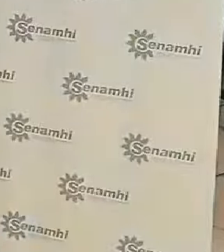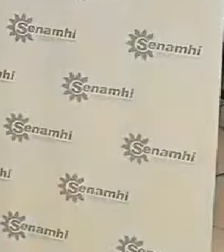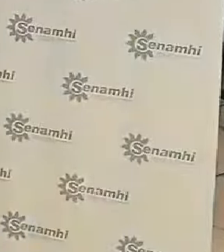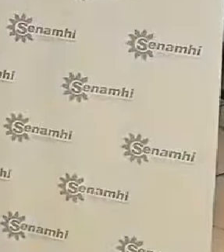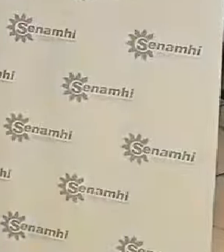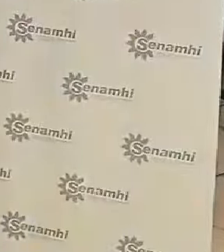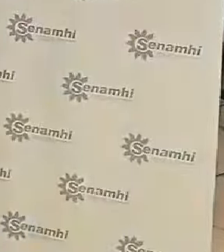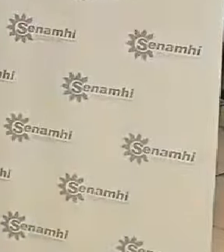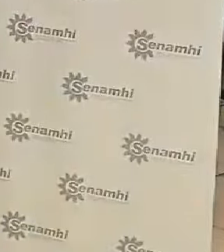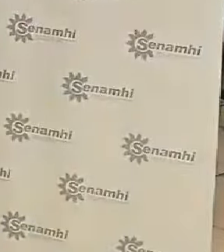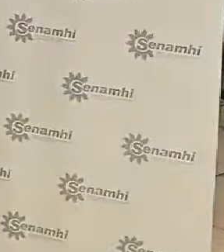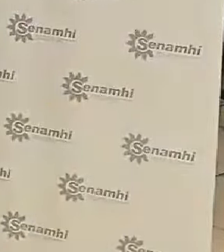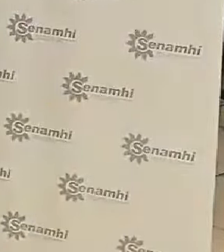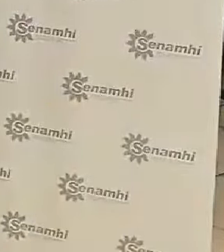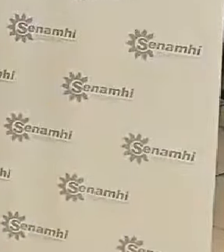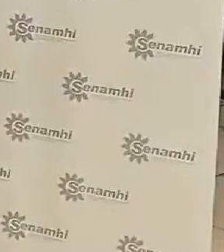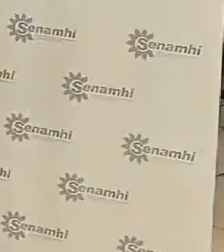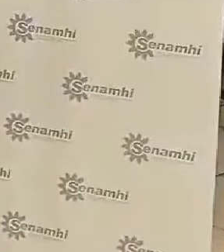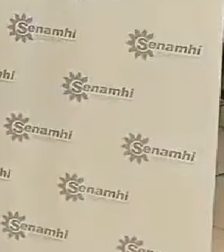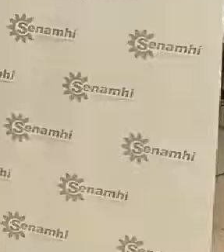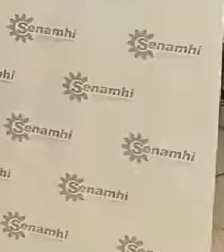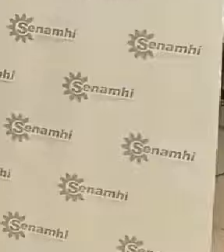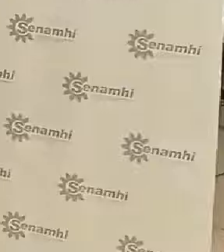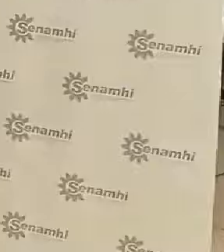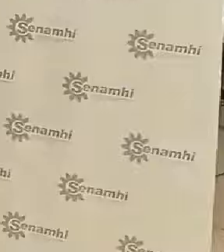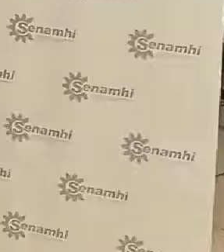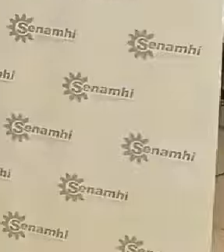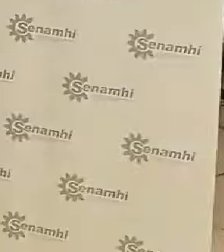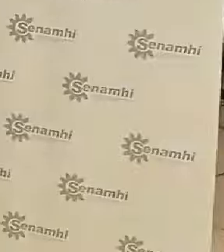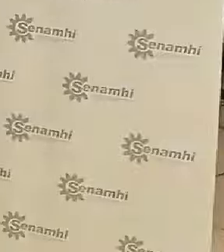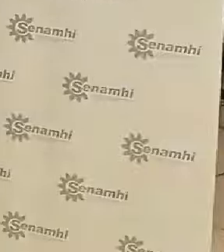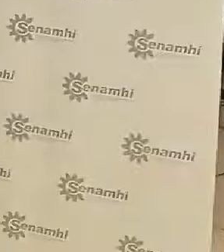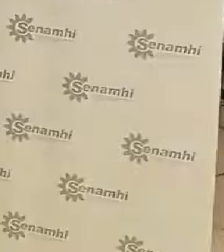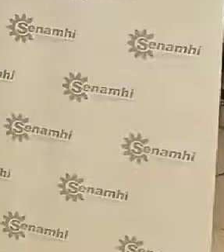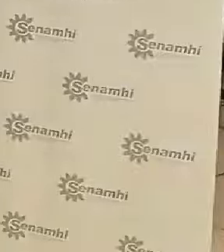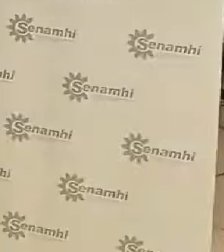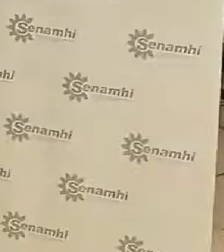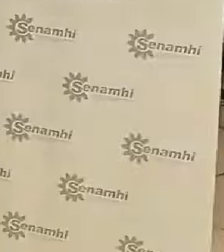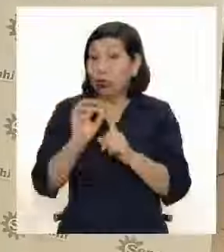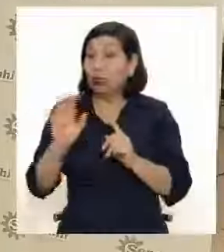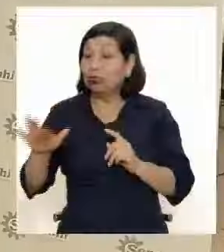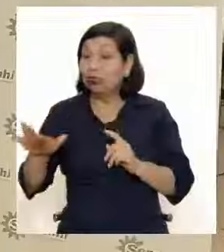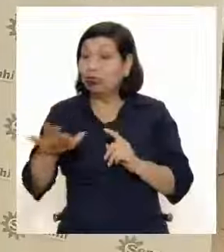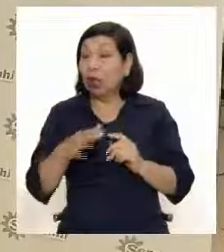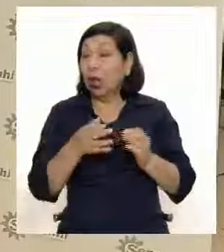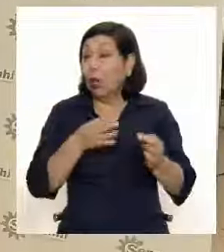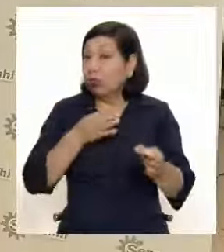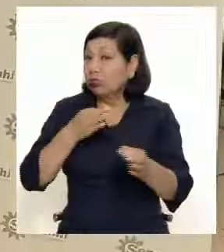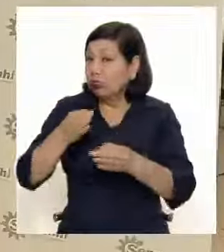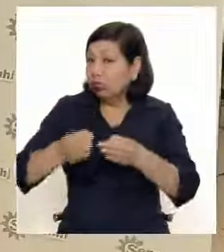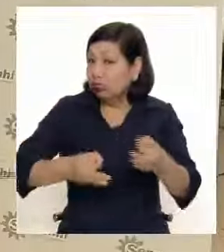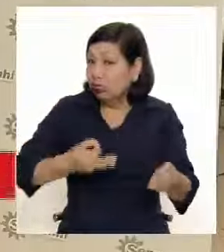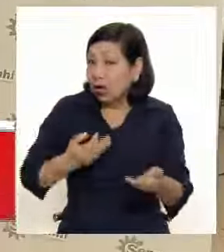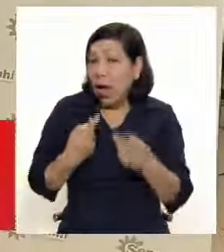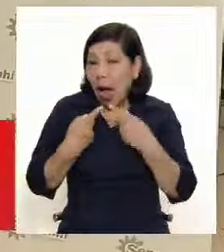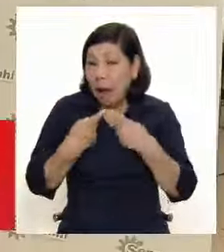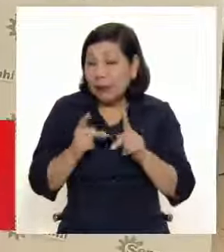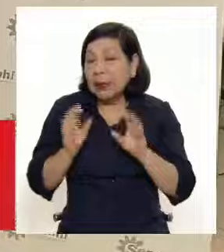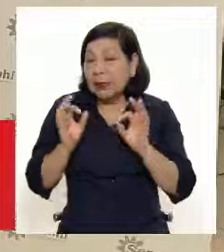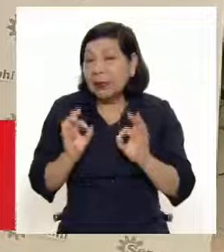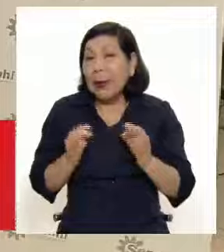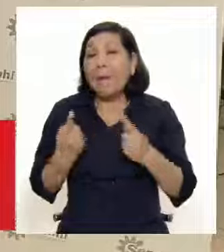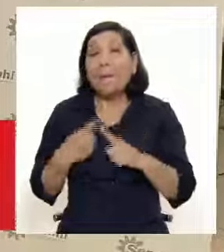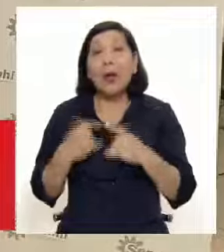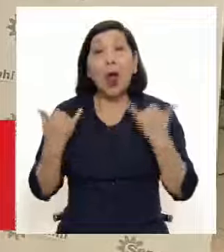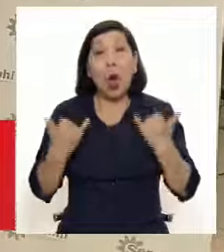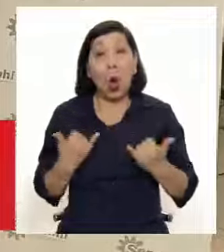Hola amigos y amigas, bienvenidos a su segmento de El Tiempo en TV Perú. Vamos a comentarles el reporte meteorológico y nuestros avisos vigentes